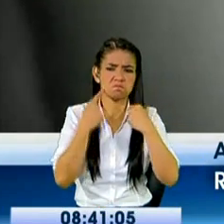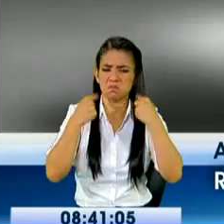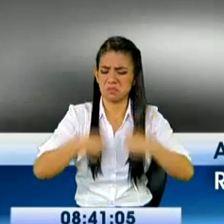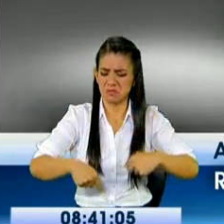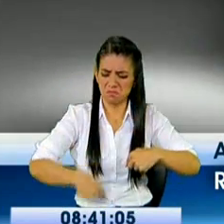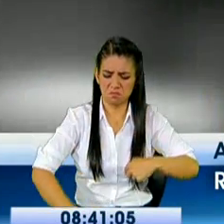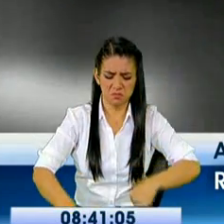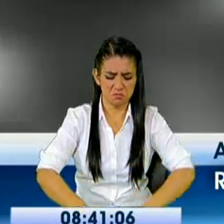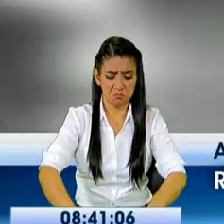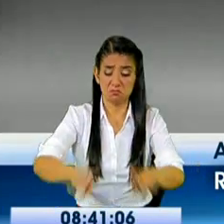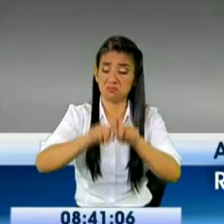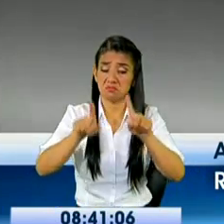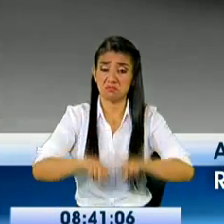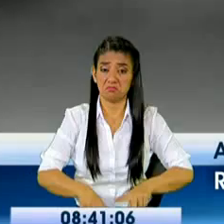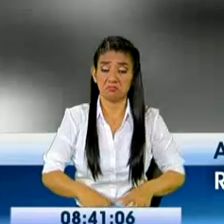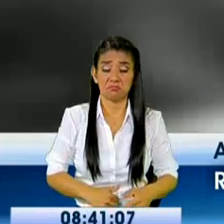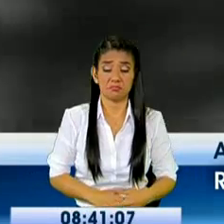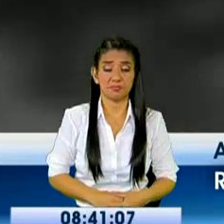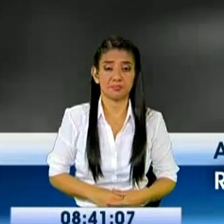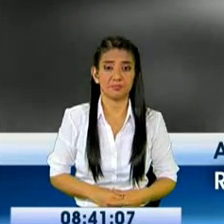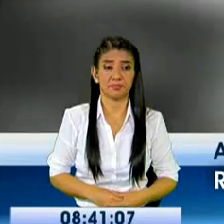cuerpo.